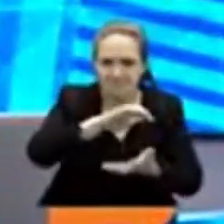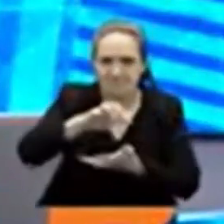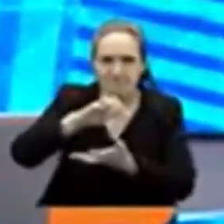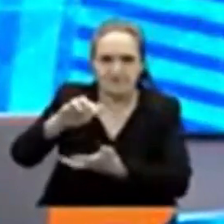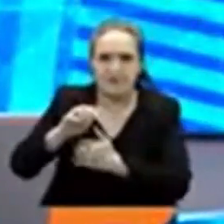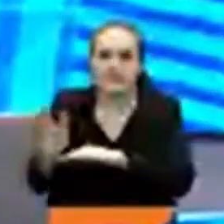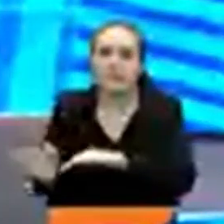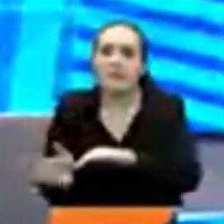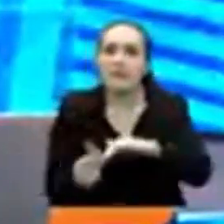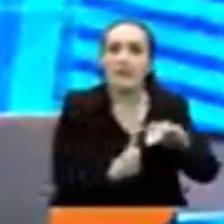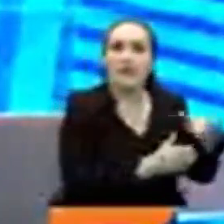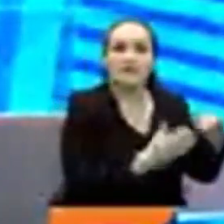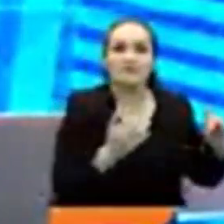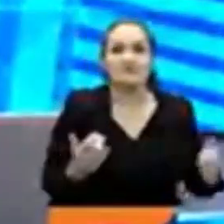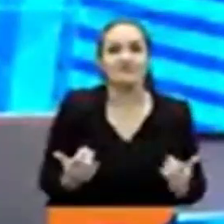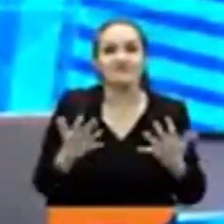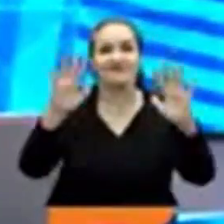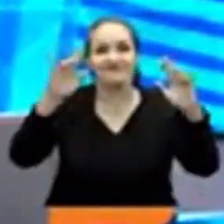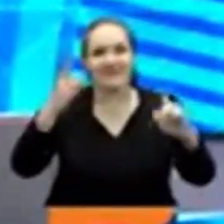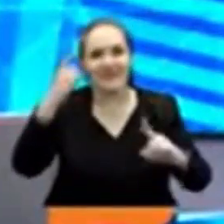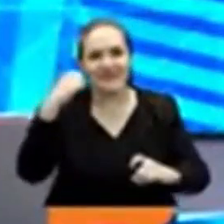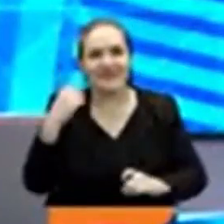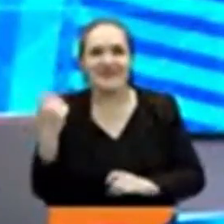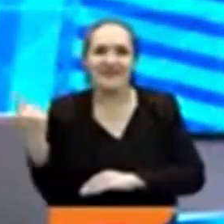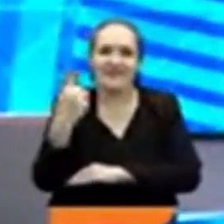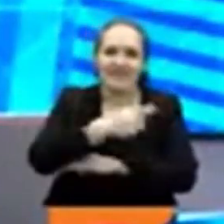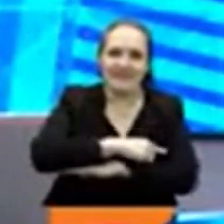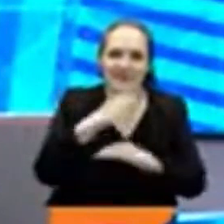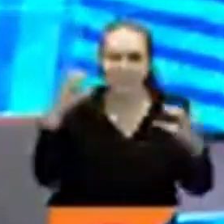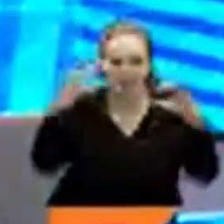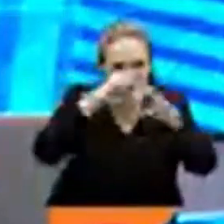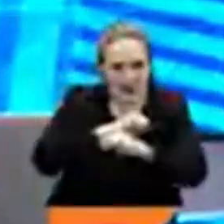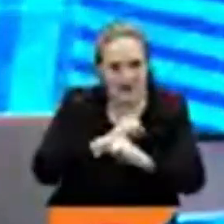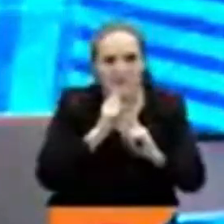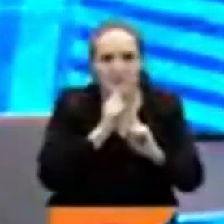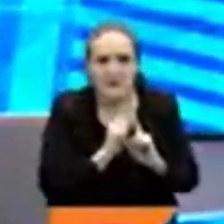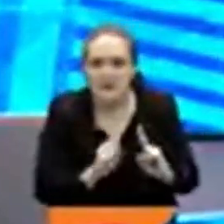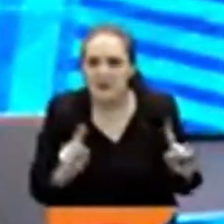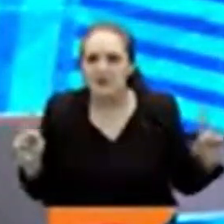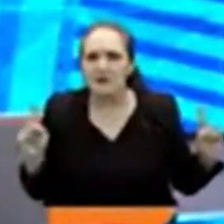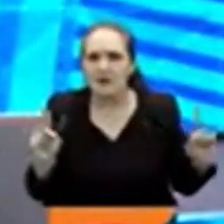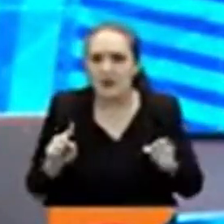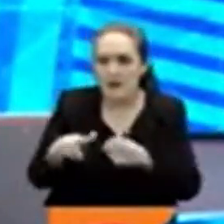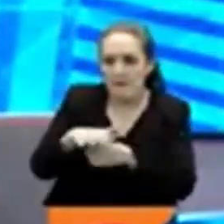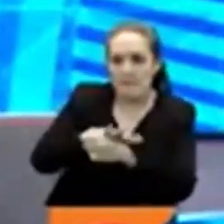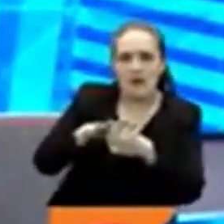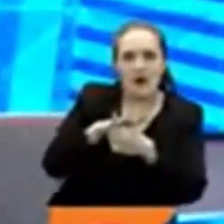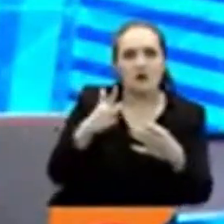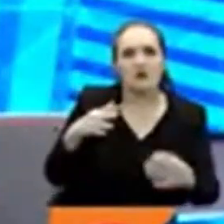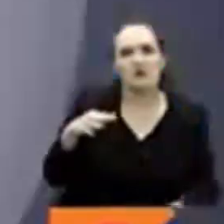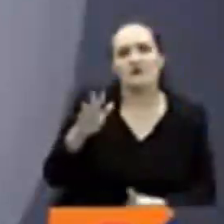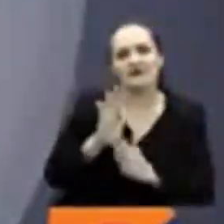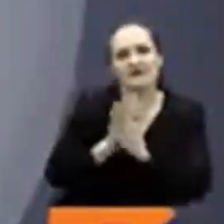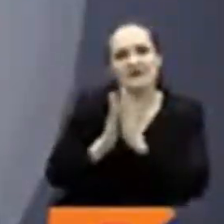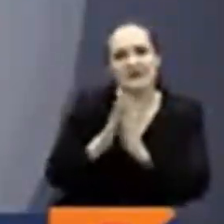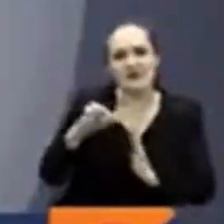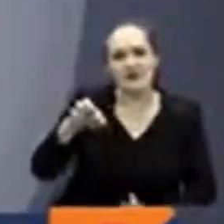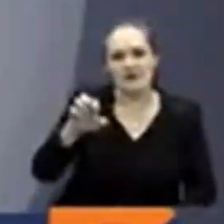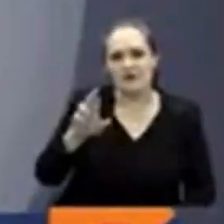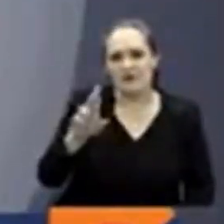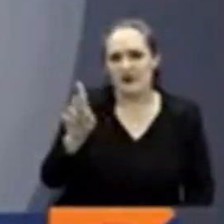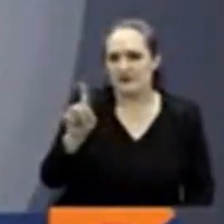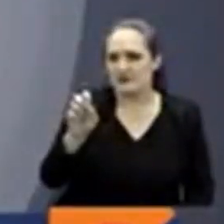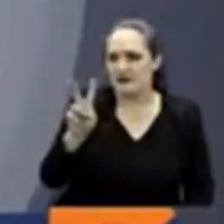de la celebración de la noche de Velita se registró en el barrio La Perseverancia una riña inusual. Miren ustedes, estos